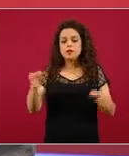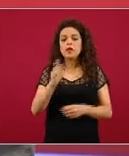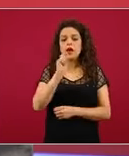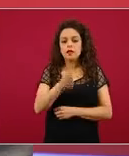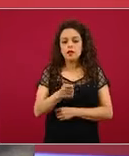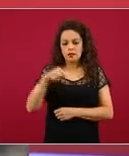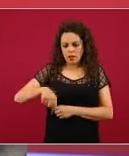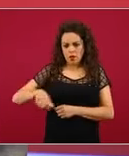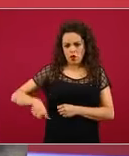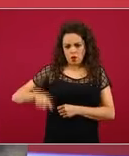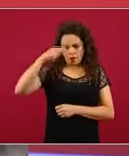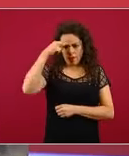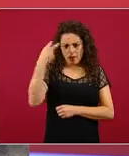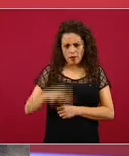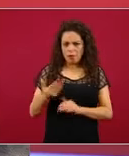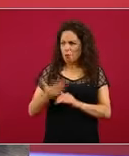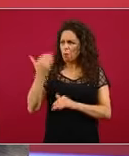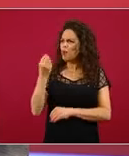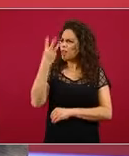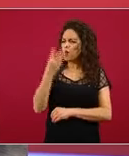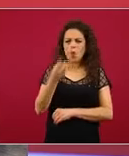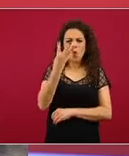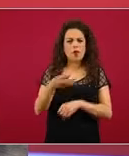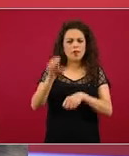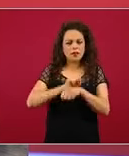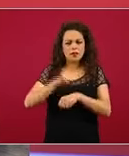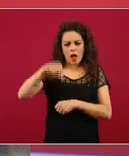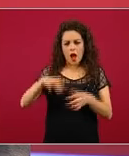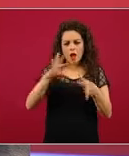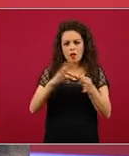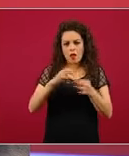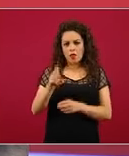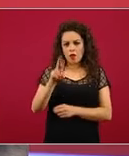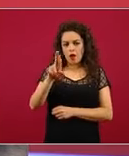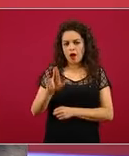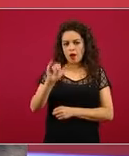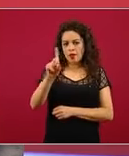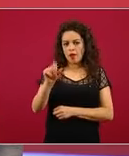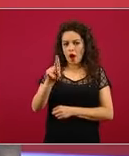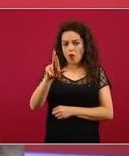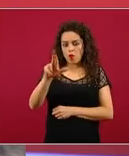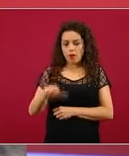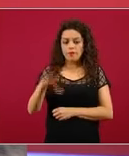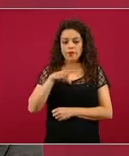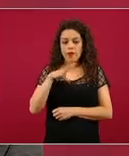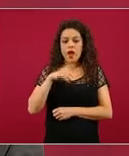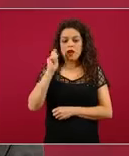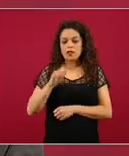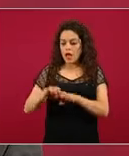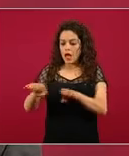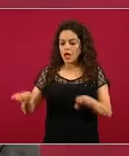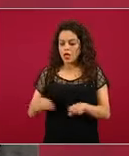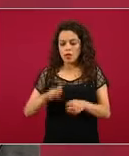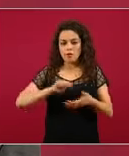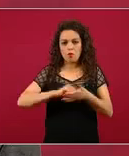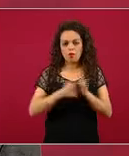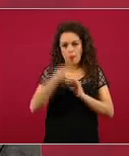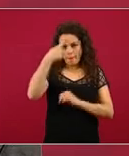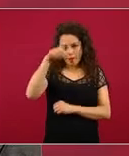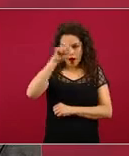hace 3 o 4 semanas, lo comentó aquí el doctor Rui López Ridaura, establecimos un grupo técnico de asesoría con